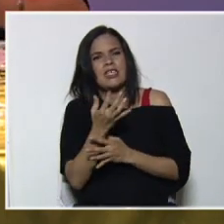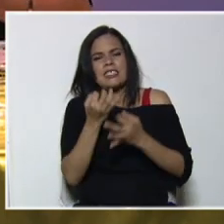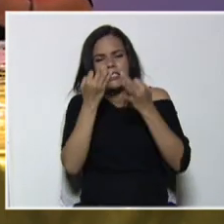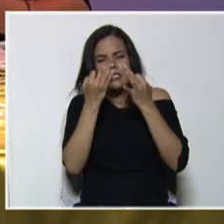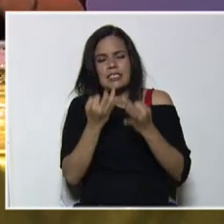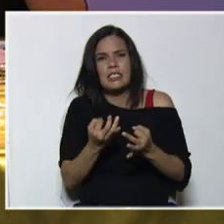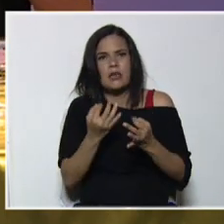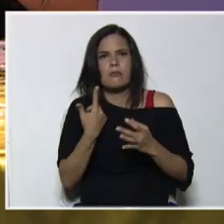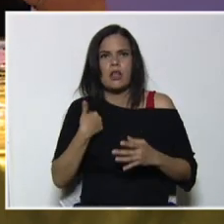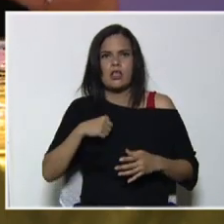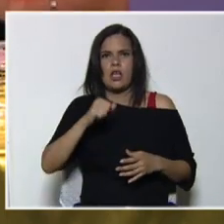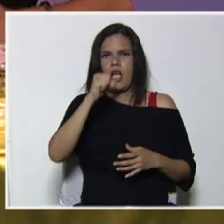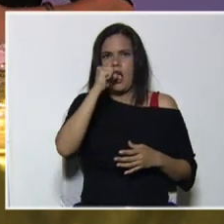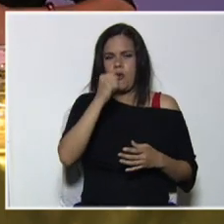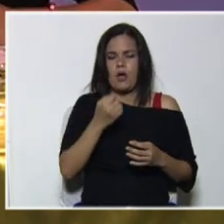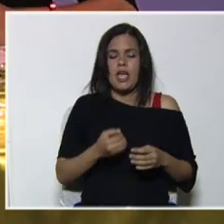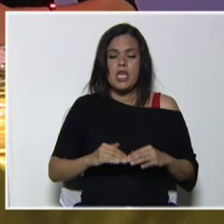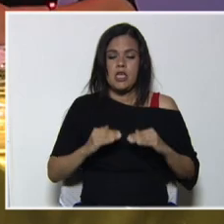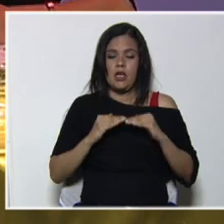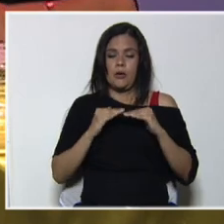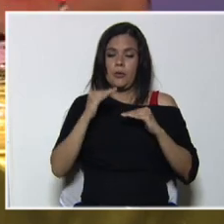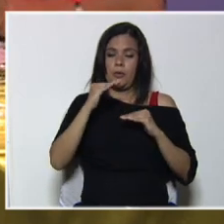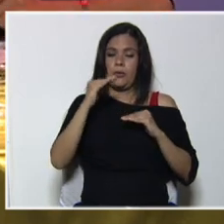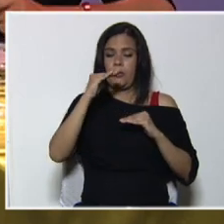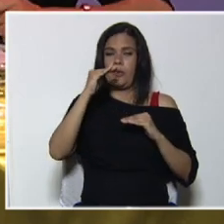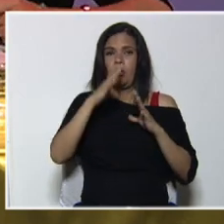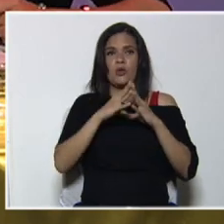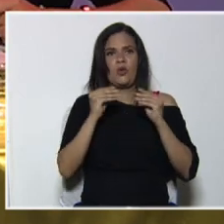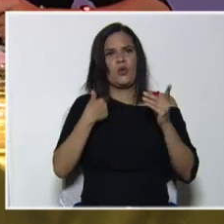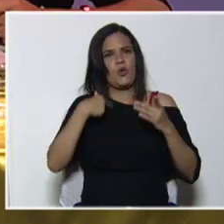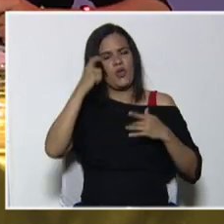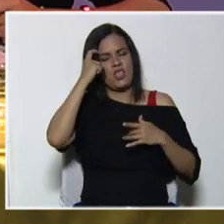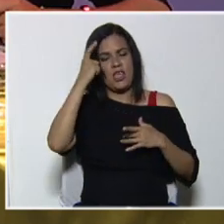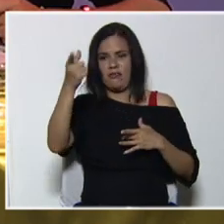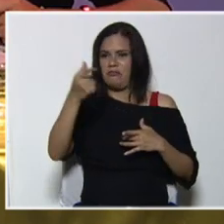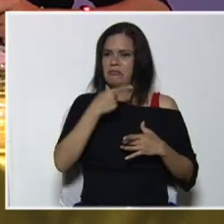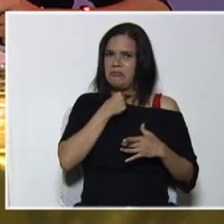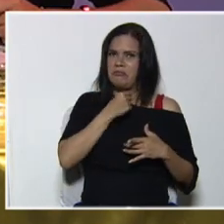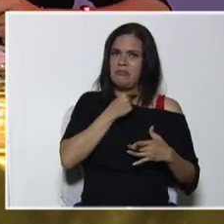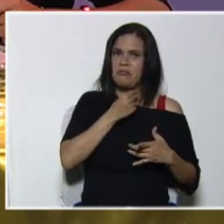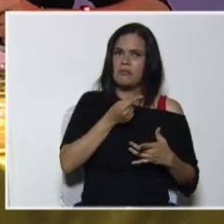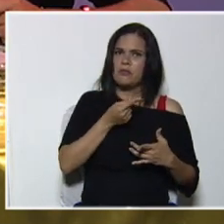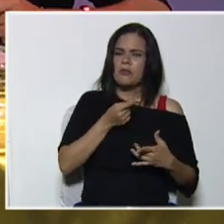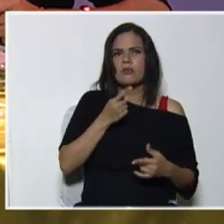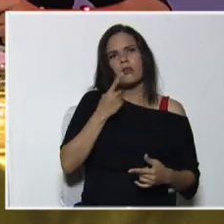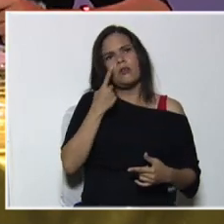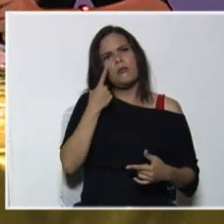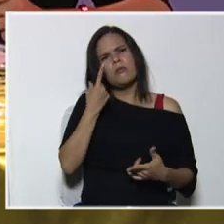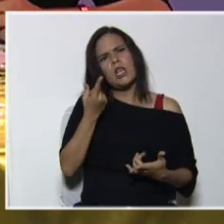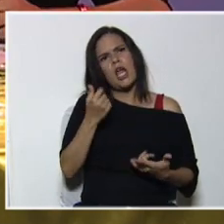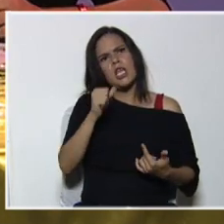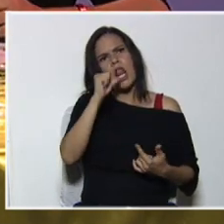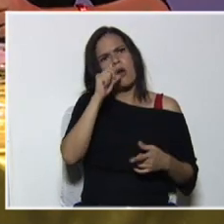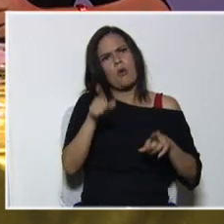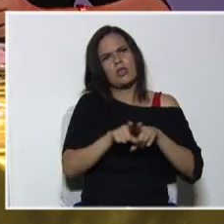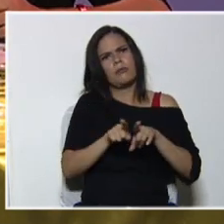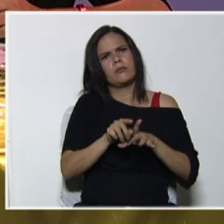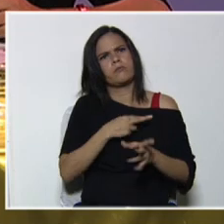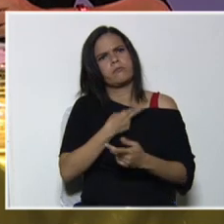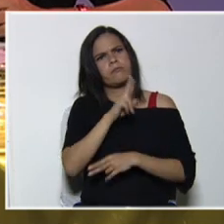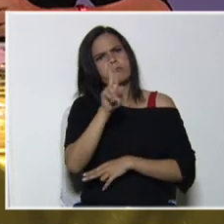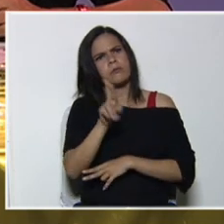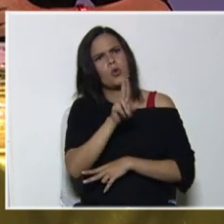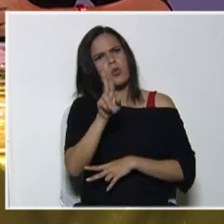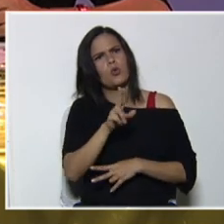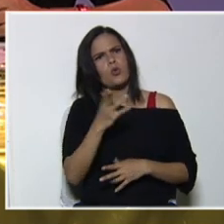hidratada y crezca día a día. ¿Qué te pareció? Interesante, muy bueno. Mira, y el agua también se utiliza como especie